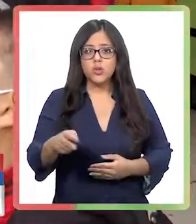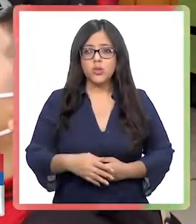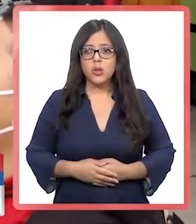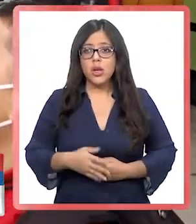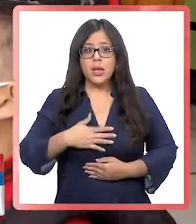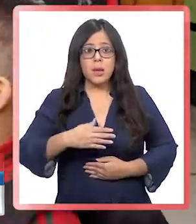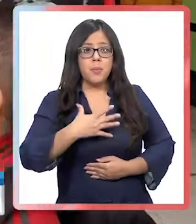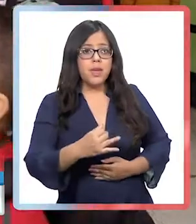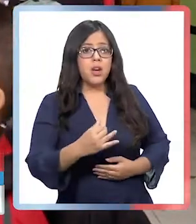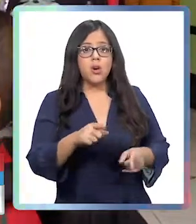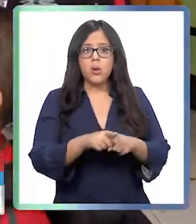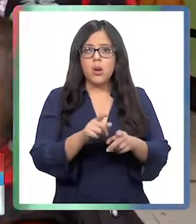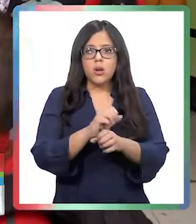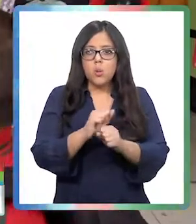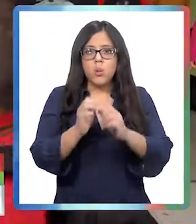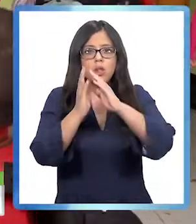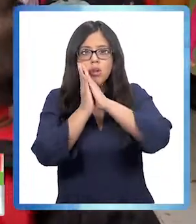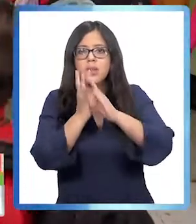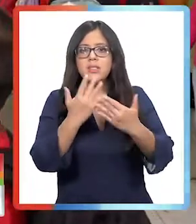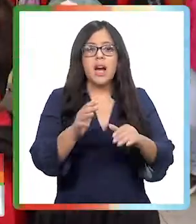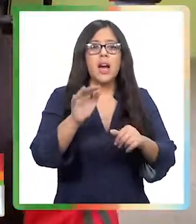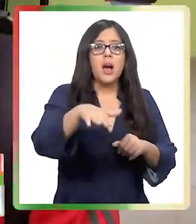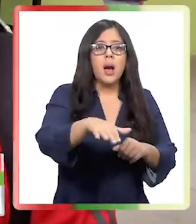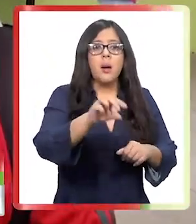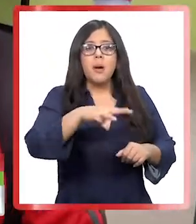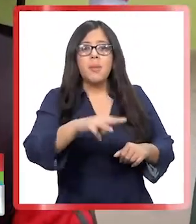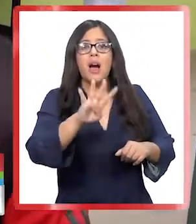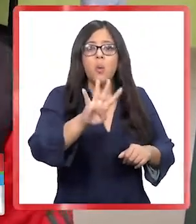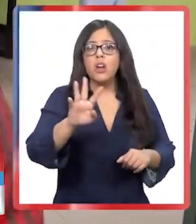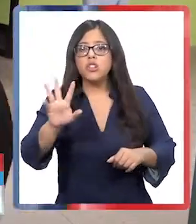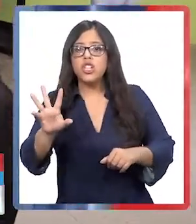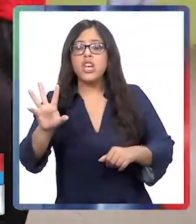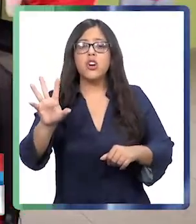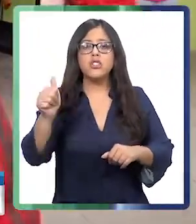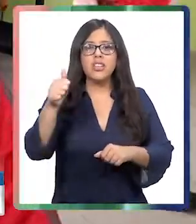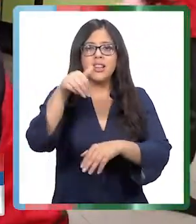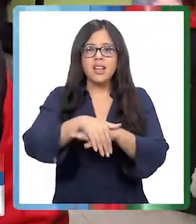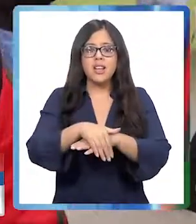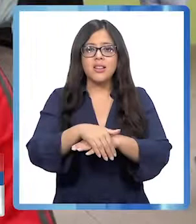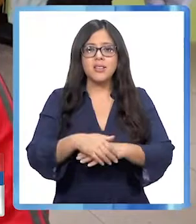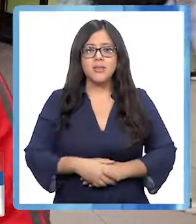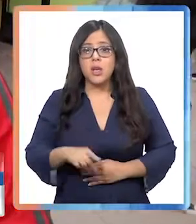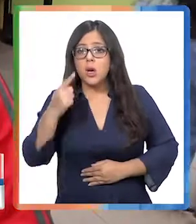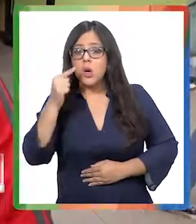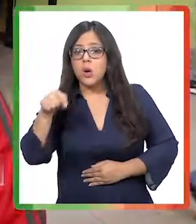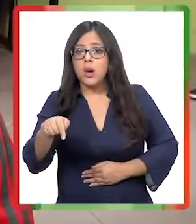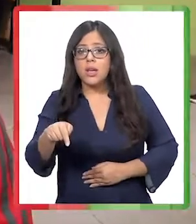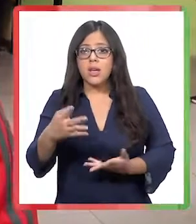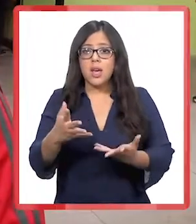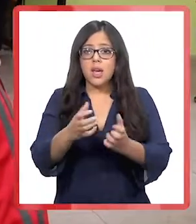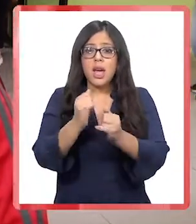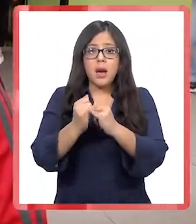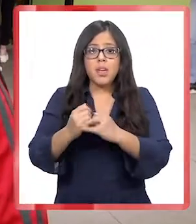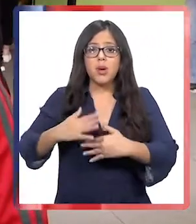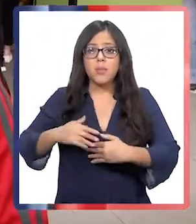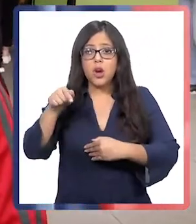desde las 4 de la madrugada más en las 4 son las 5 son las 6 feliz por ver a mis amiguitos tuvimos que están ahí adentro tú estabas en